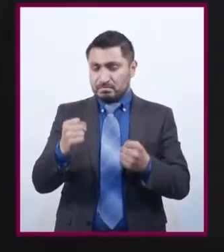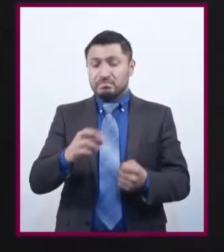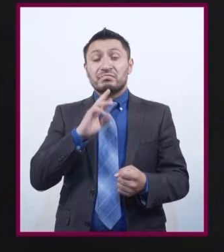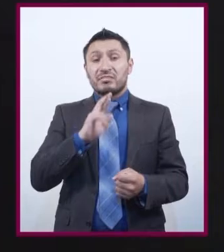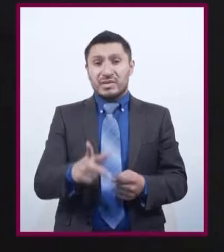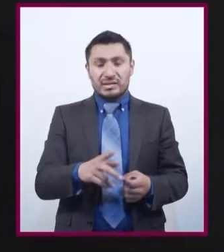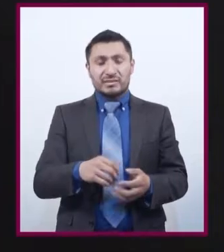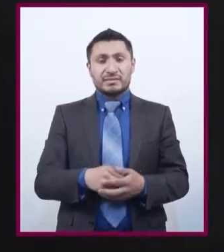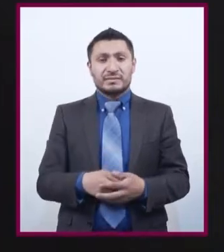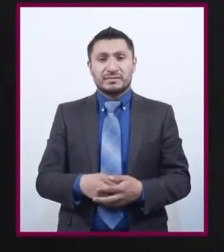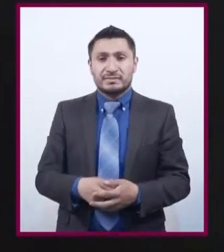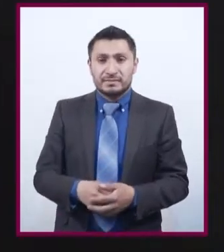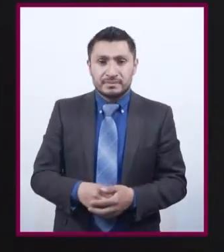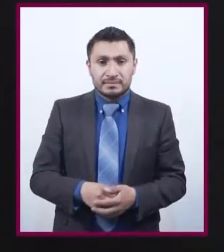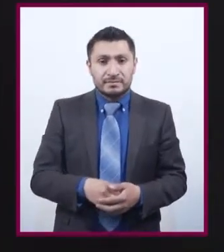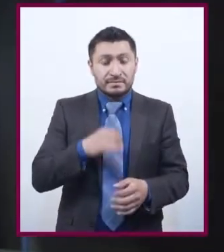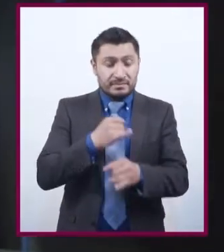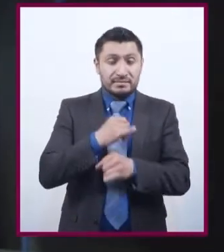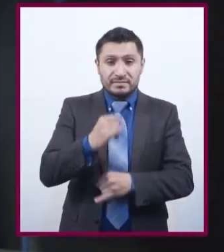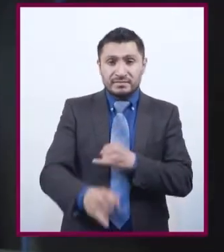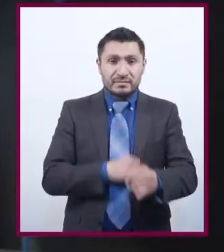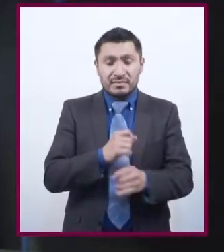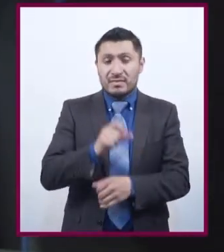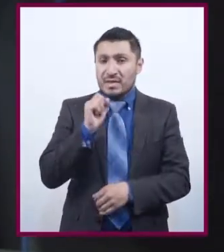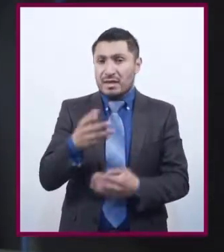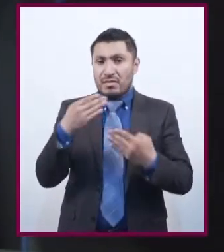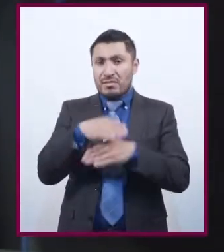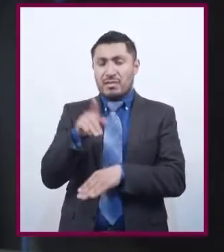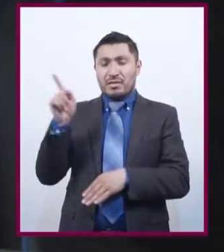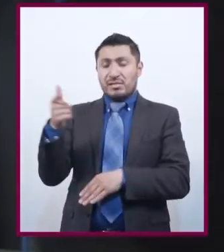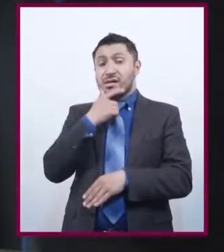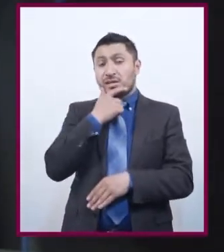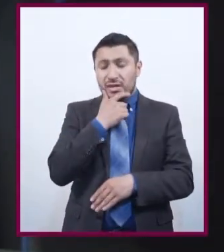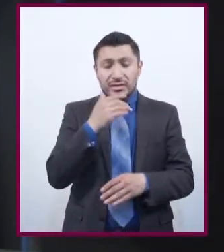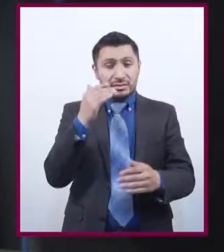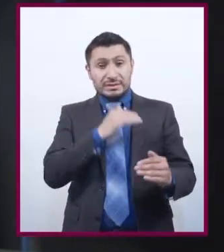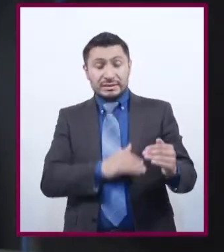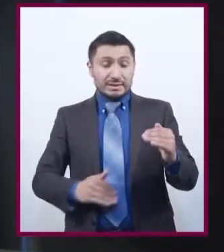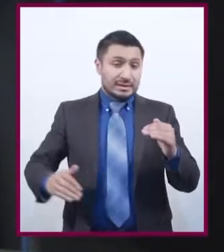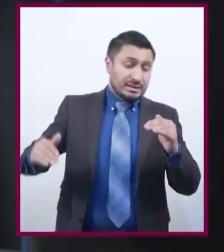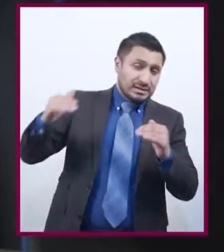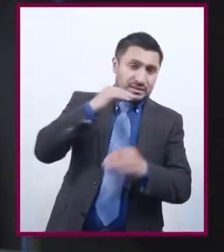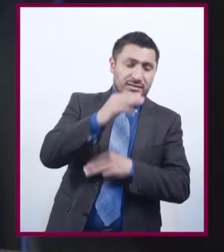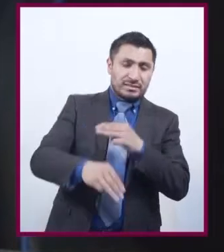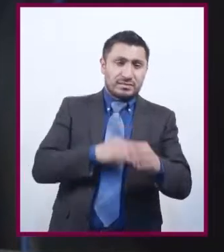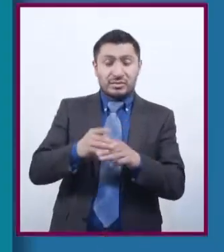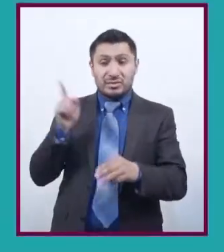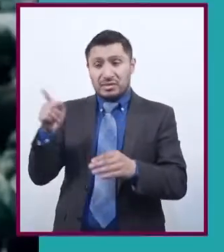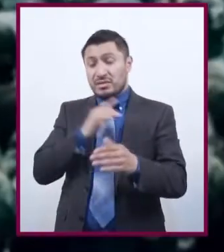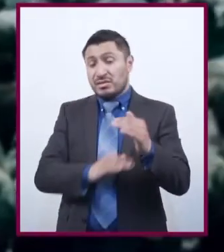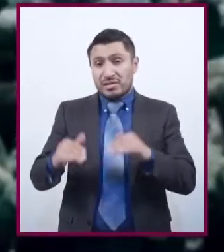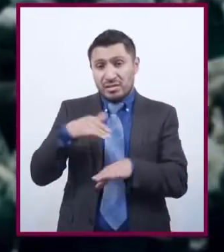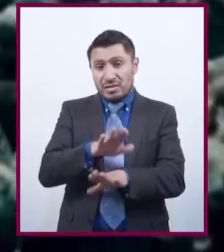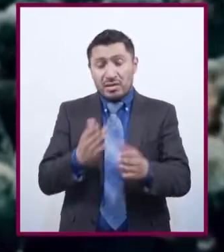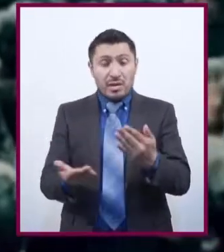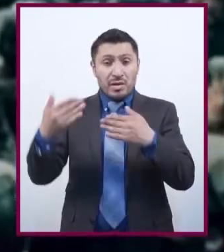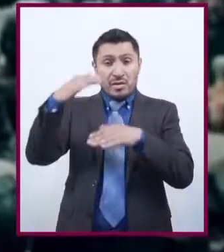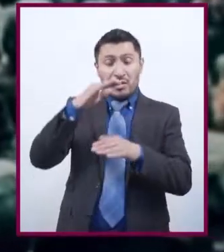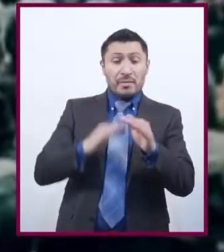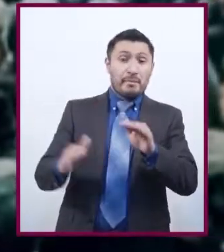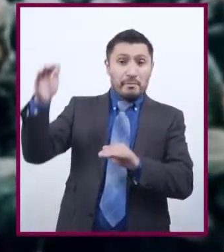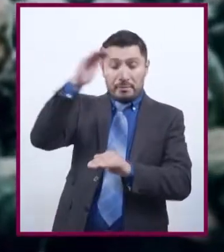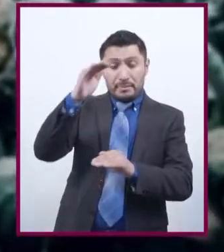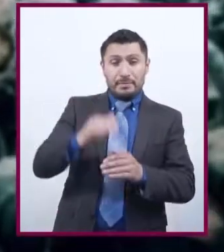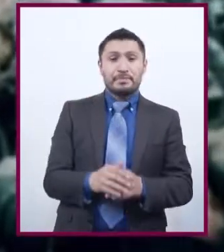solidez y se convirtió en la divisa internacional al tiempo que el banco de Inglaterra se ubicó sobre todos los bancos del mundo Dentro de este